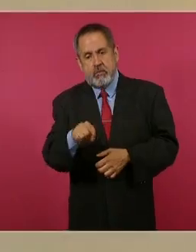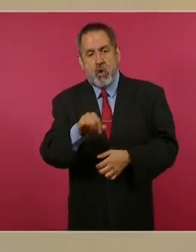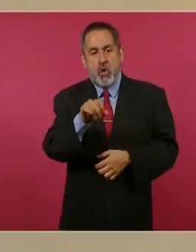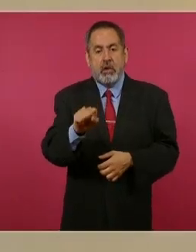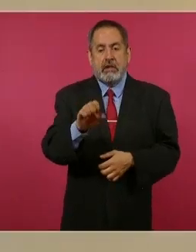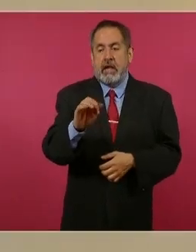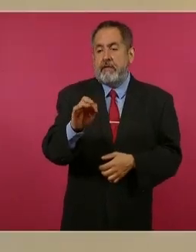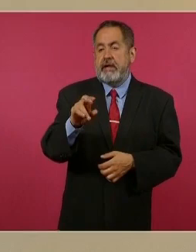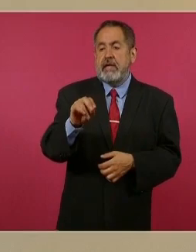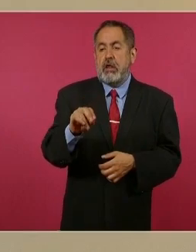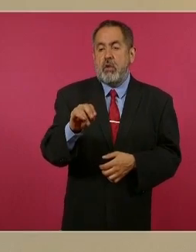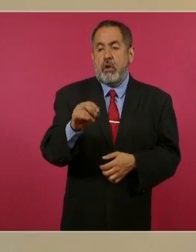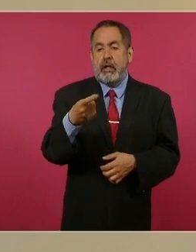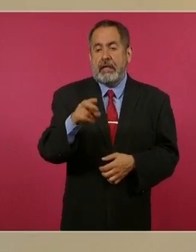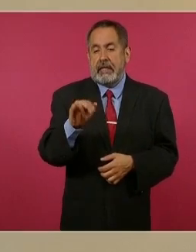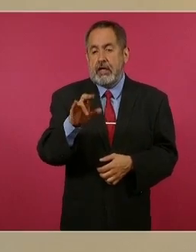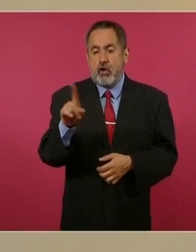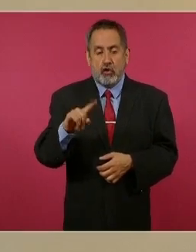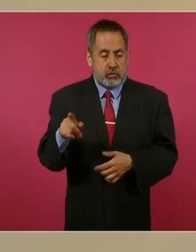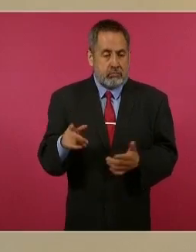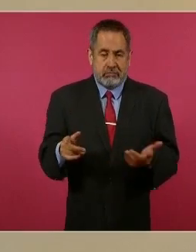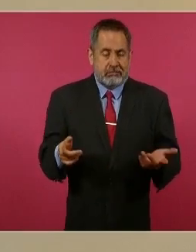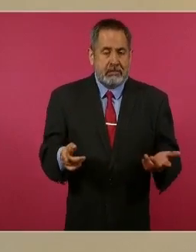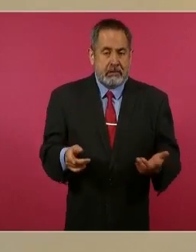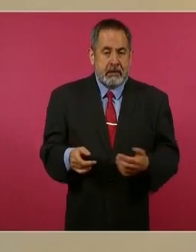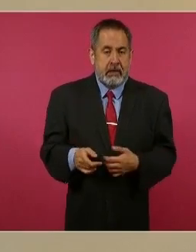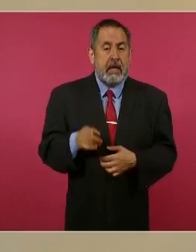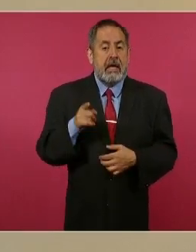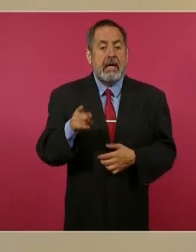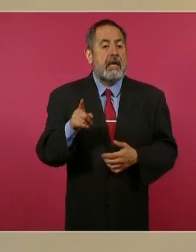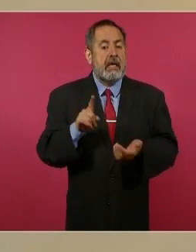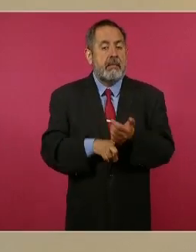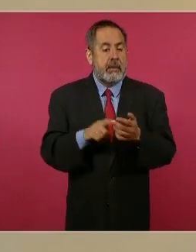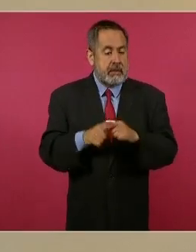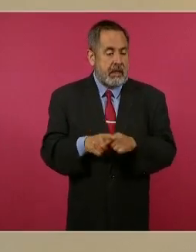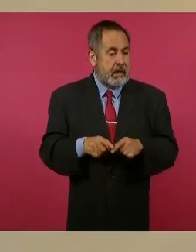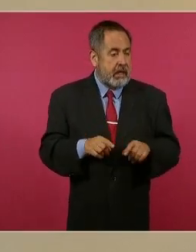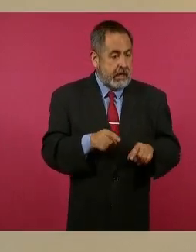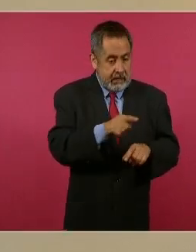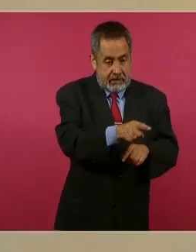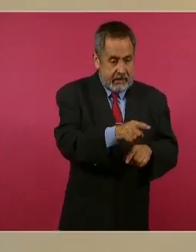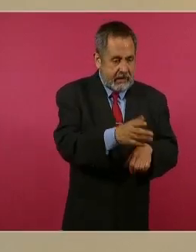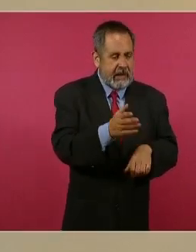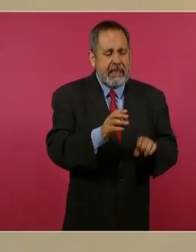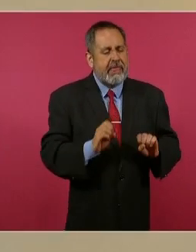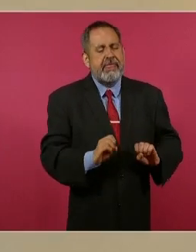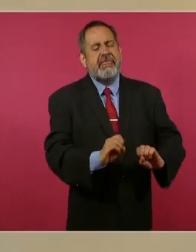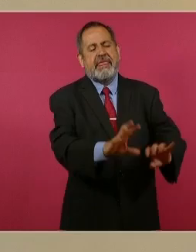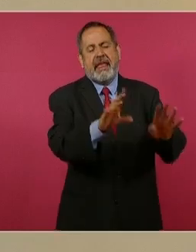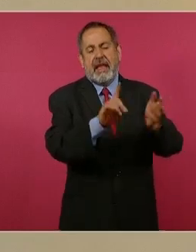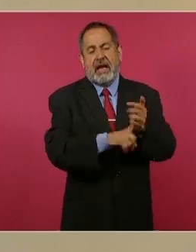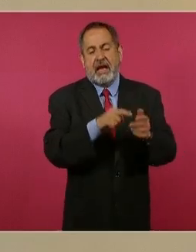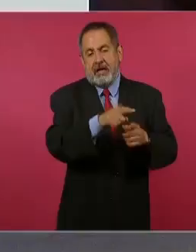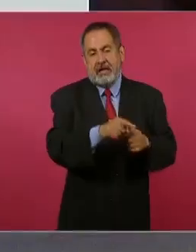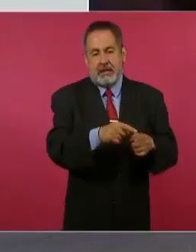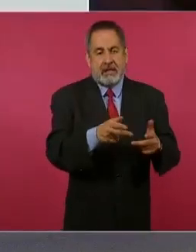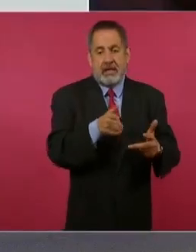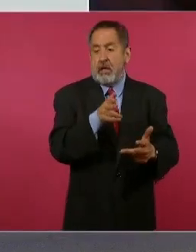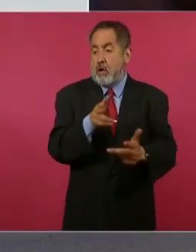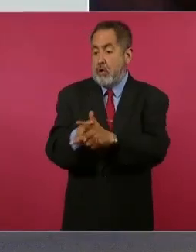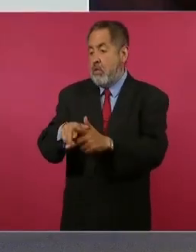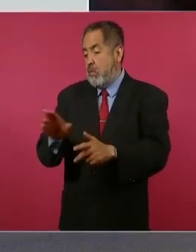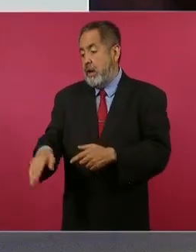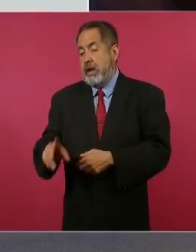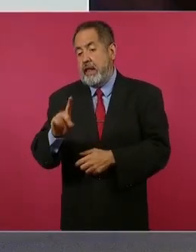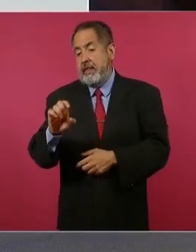José Fernando García Quirós, es el caso de la suspensión de plano en favor del presunto homicida de un agente de